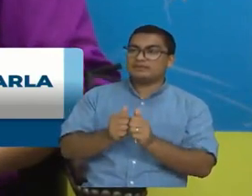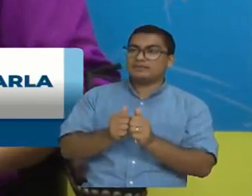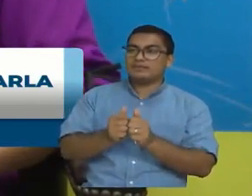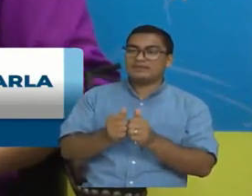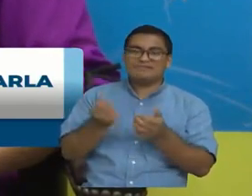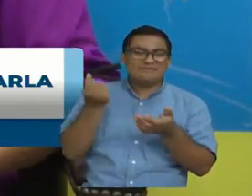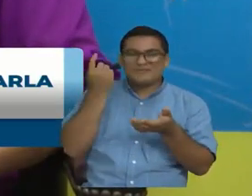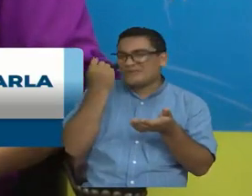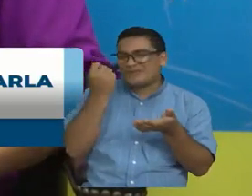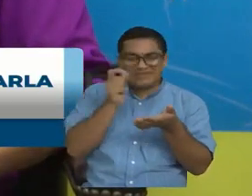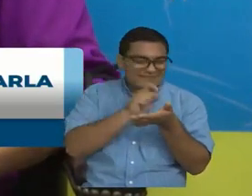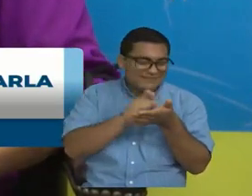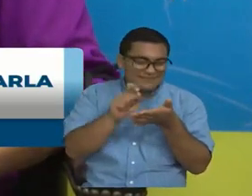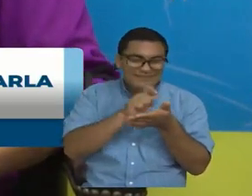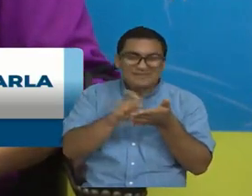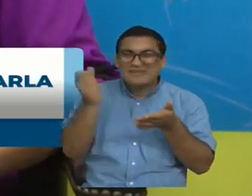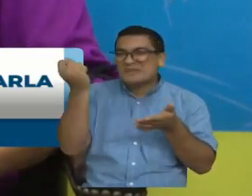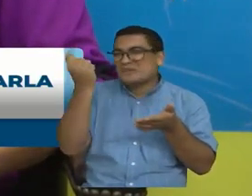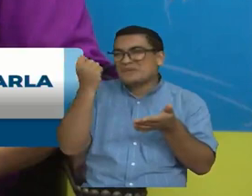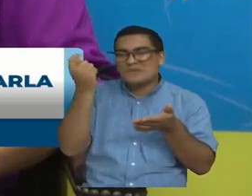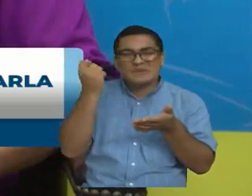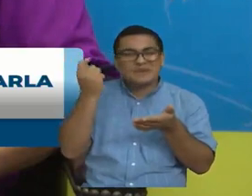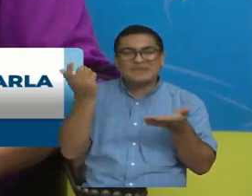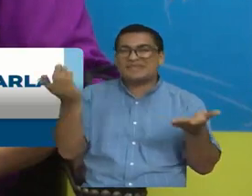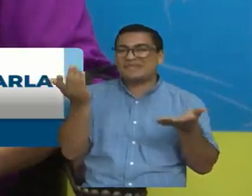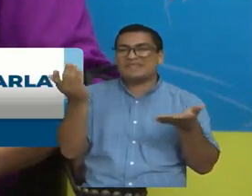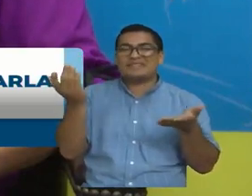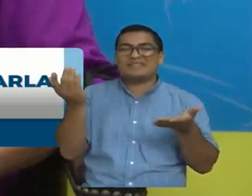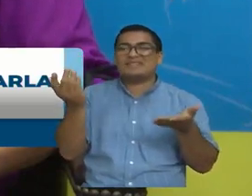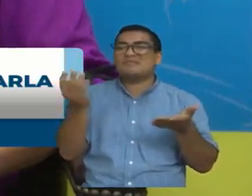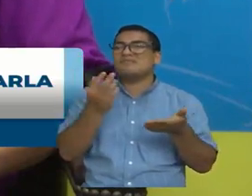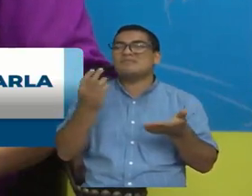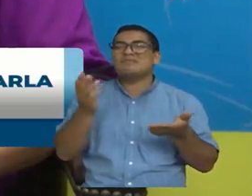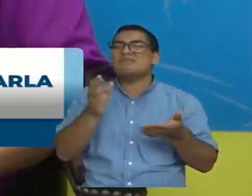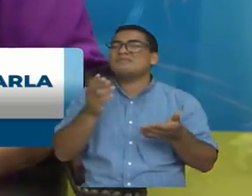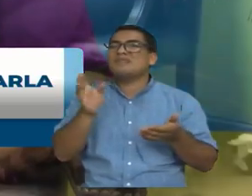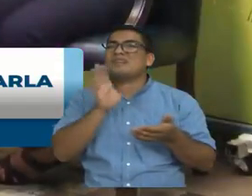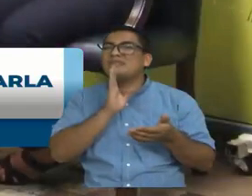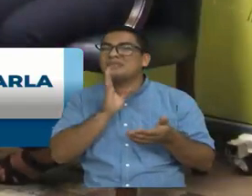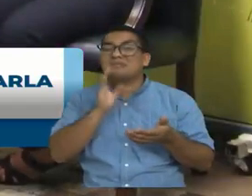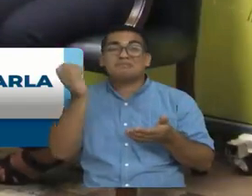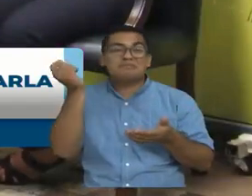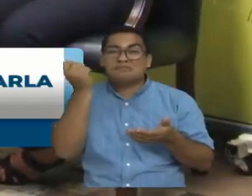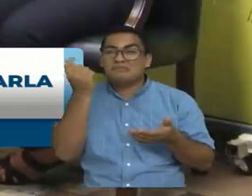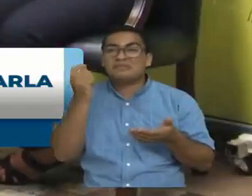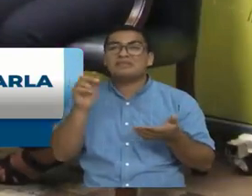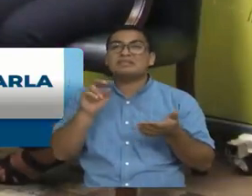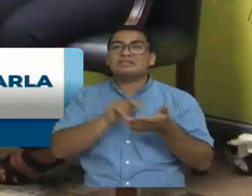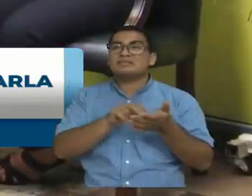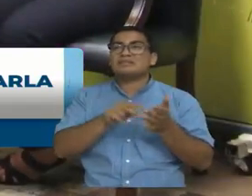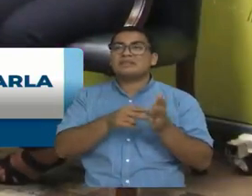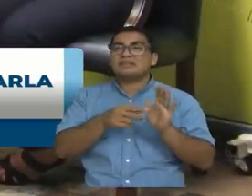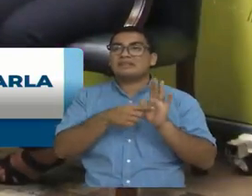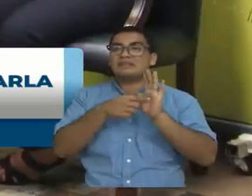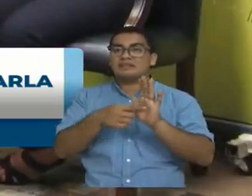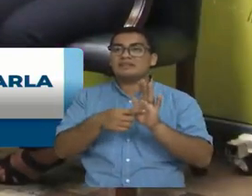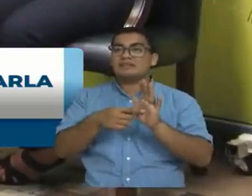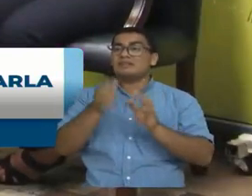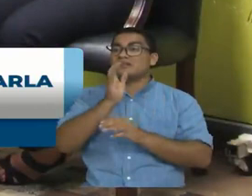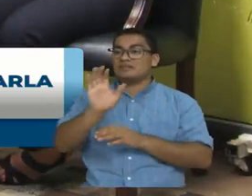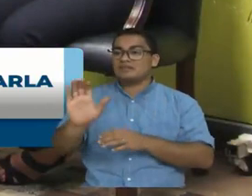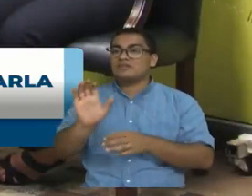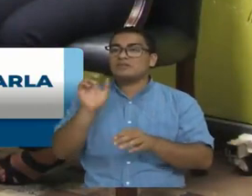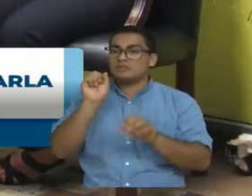y la lectura. Y la comprensión, sobre todo, porque al final es la comprensión. Exactamente. Por eso yo le decía el ejemplo de que para el niño se le puede comprar una